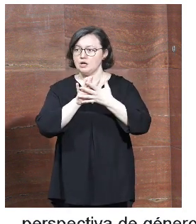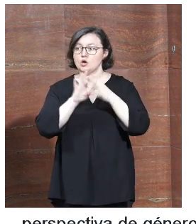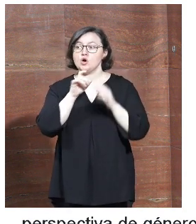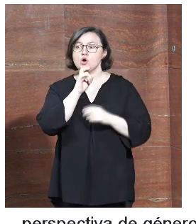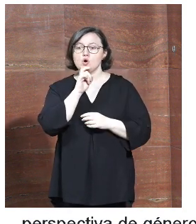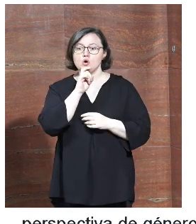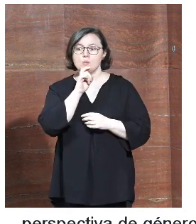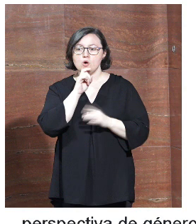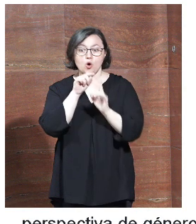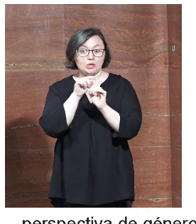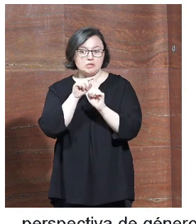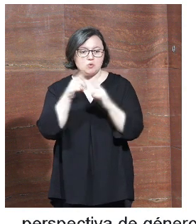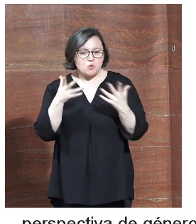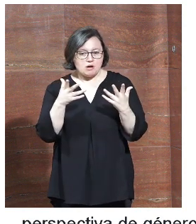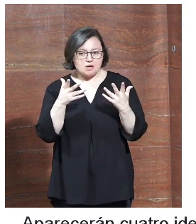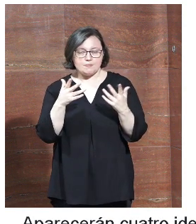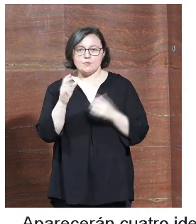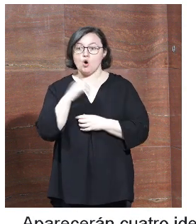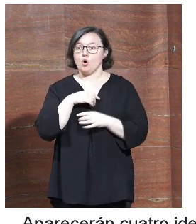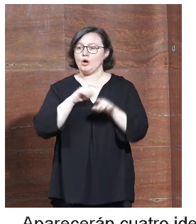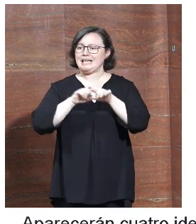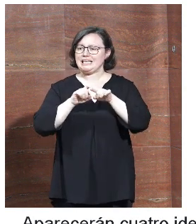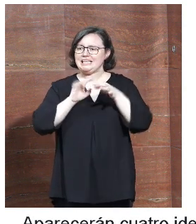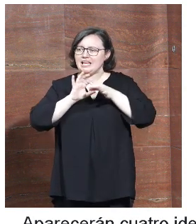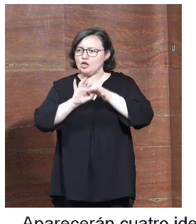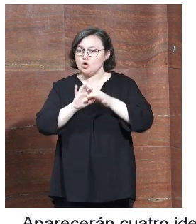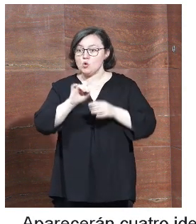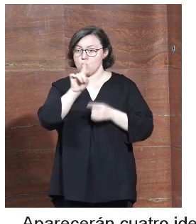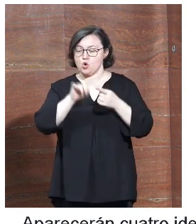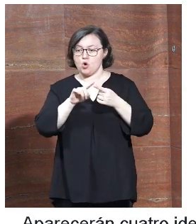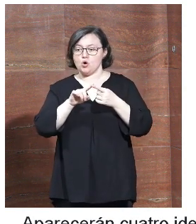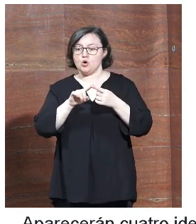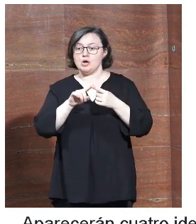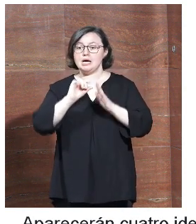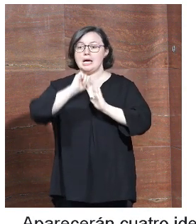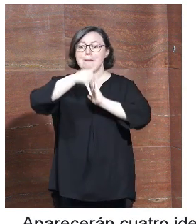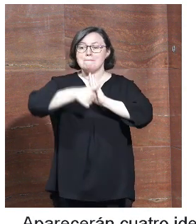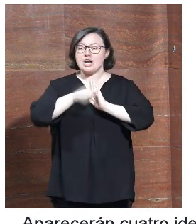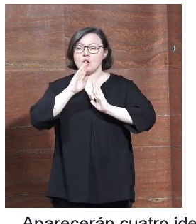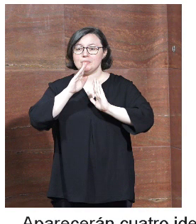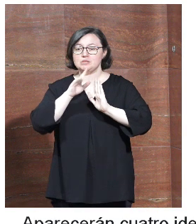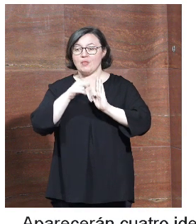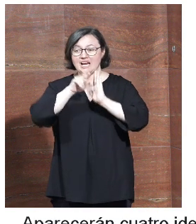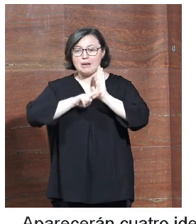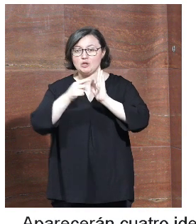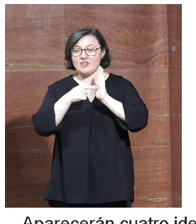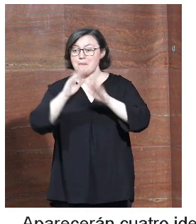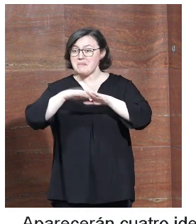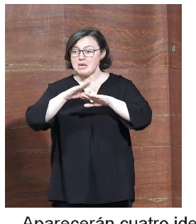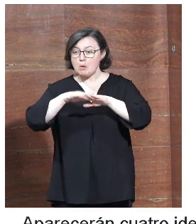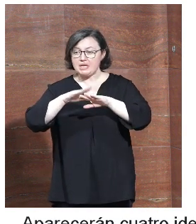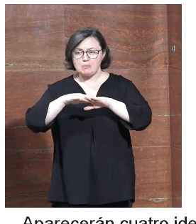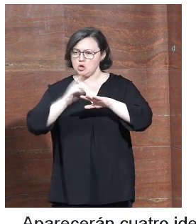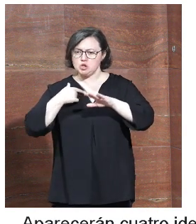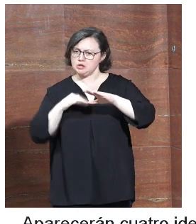como objetivo o criterio. 1, superar el marco de mínimos que establece el reglamento, que decimos el